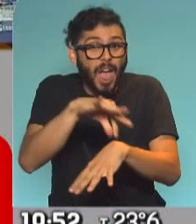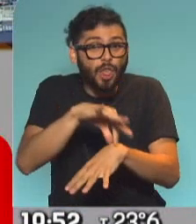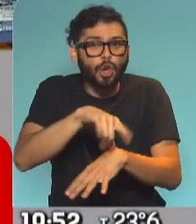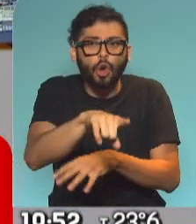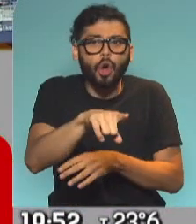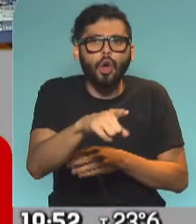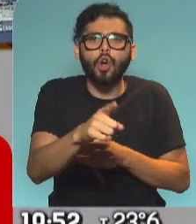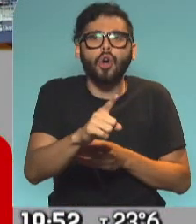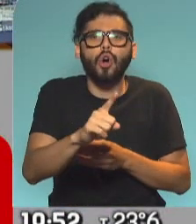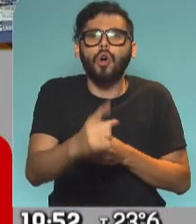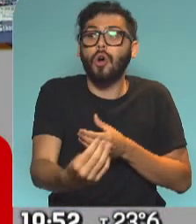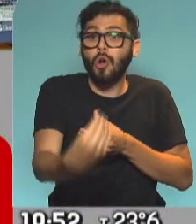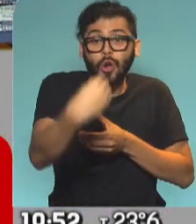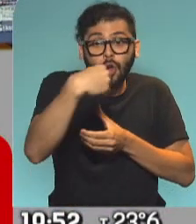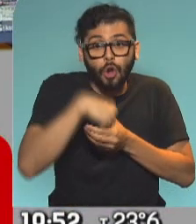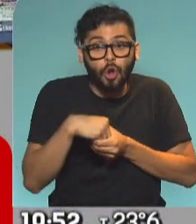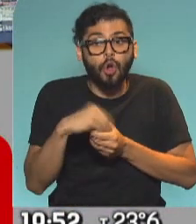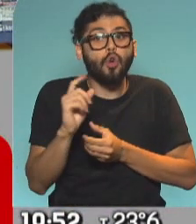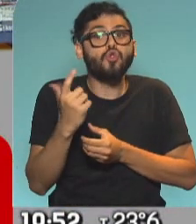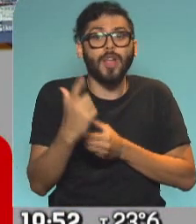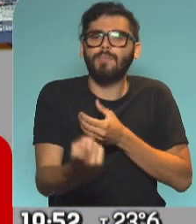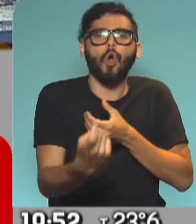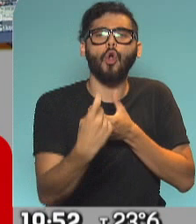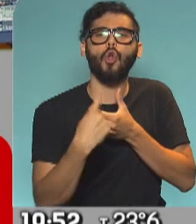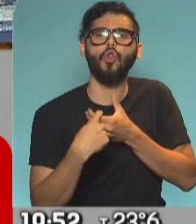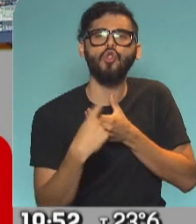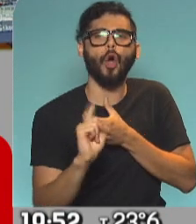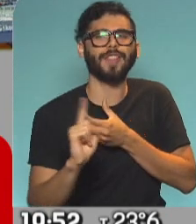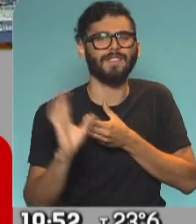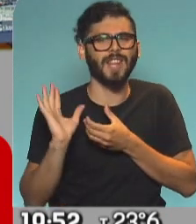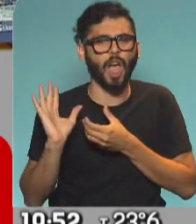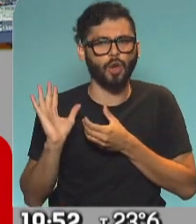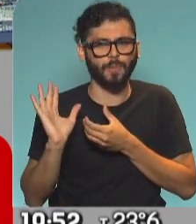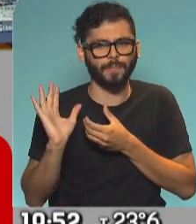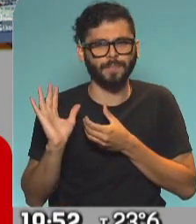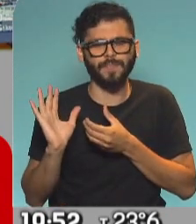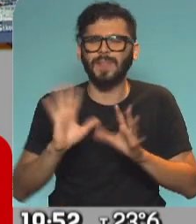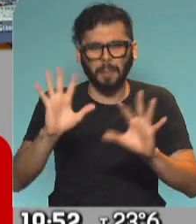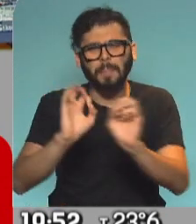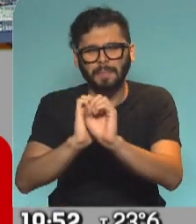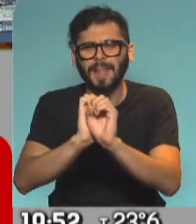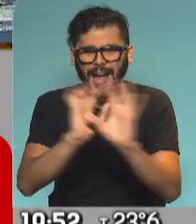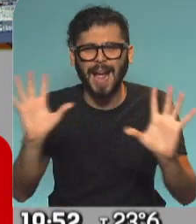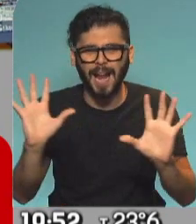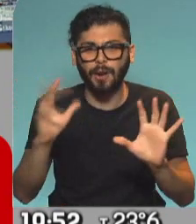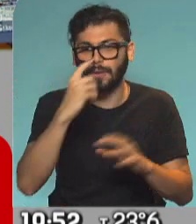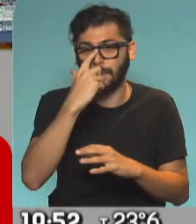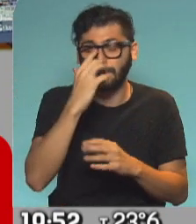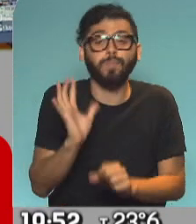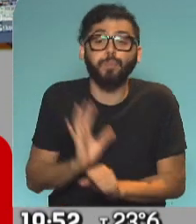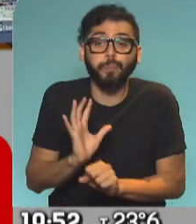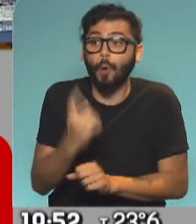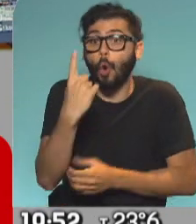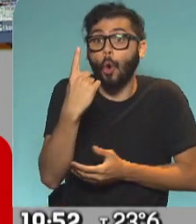no pertenece al cuerpo, no está afiliado a esa asociación. Para explicarlo en términos concretos, es como si